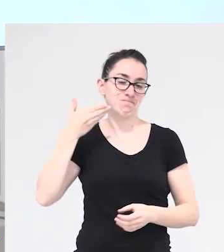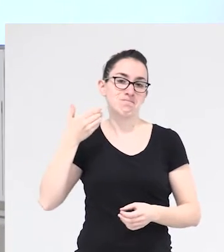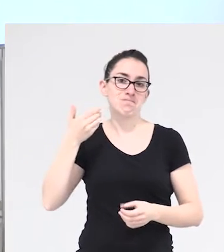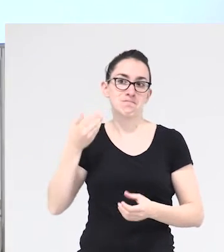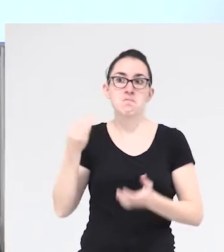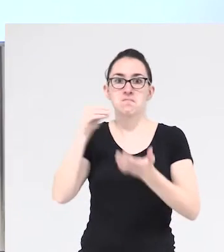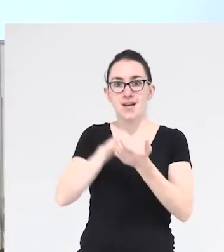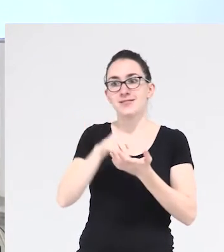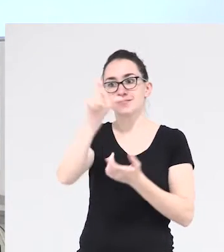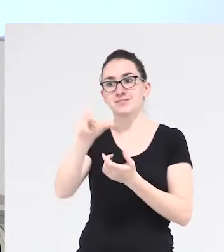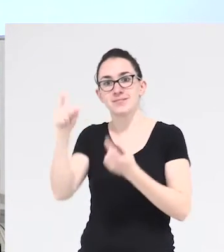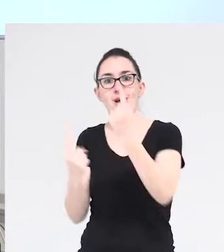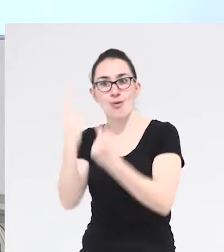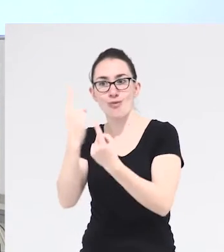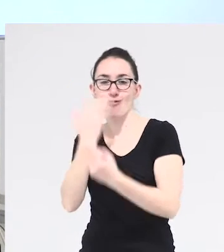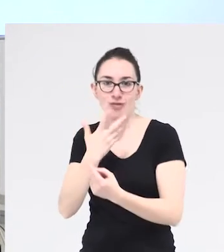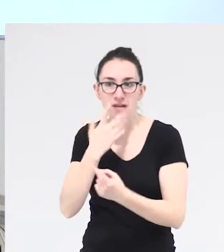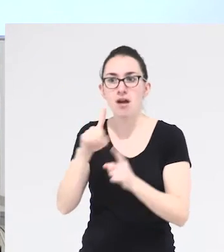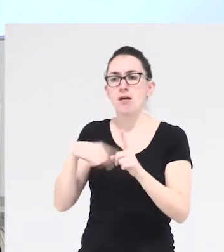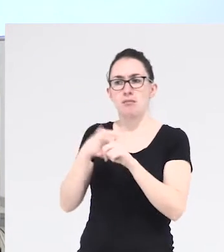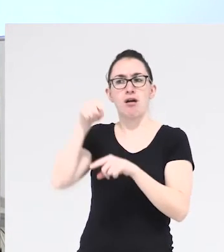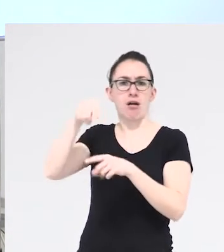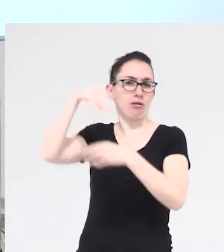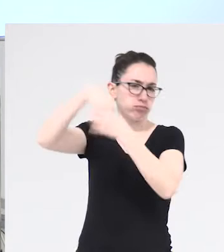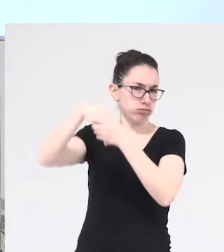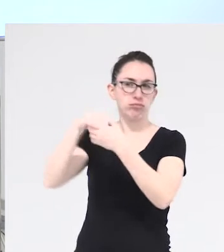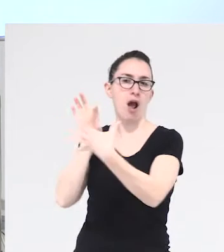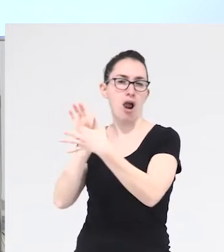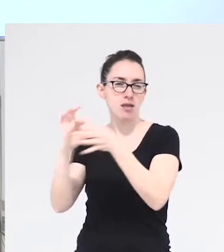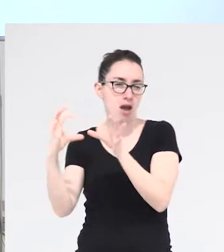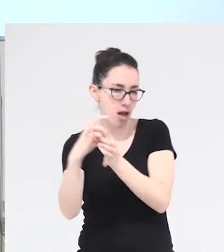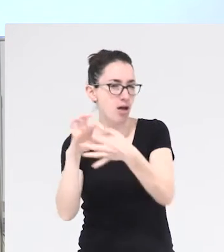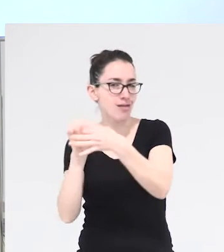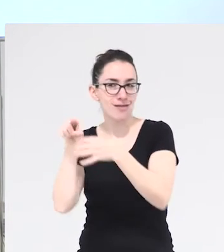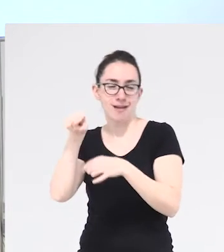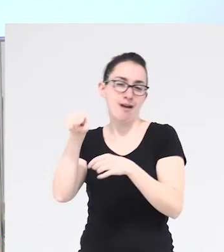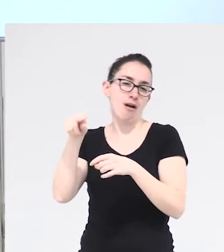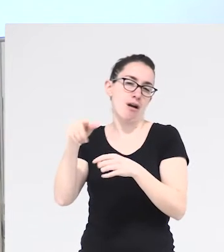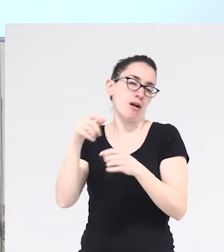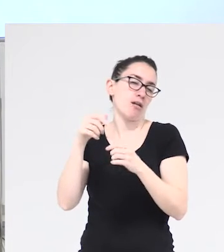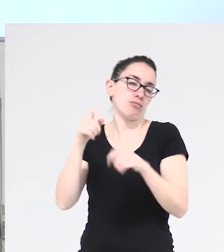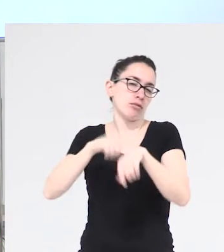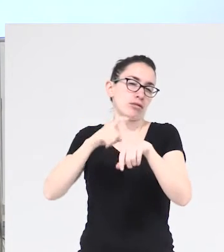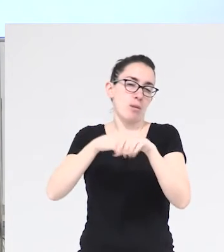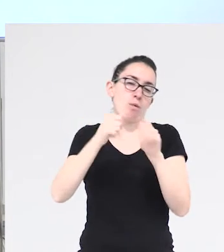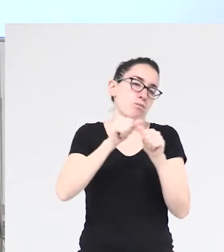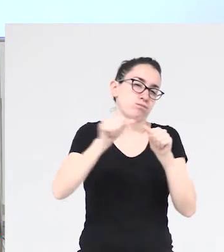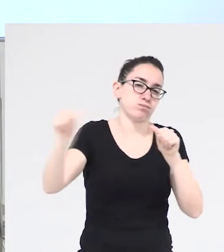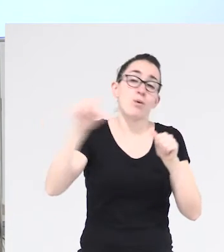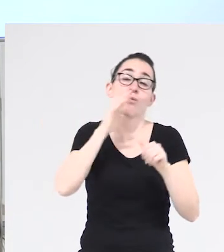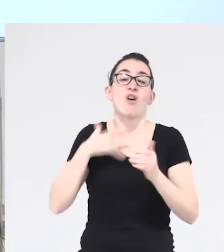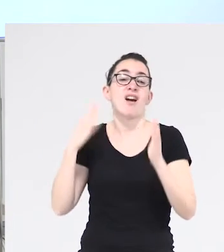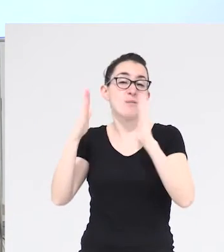y armar ahí todo un entramado de alianzas que durante mucho tiempo ahí estuvimos haciendo cositas. Eso era una época en la que yo vivía en